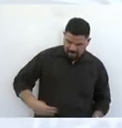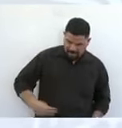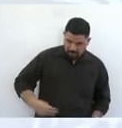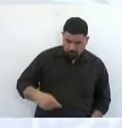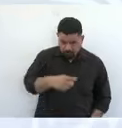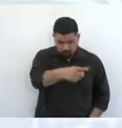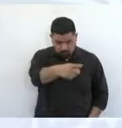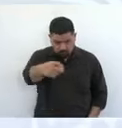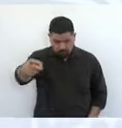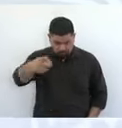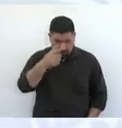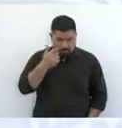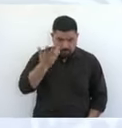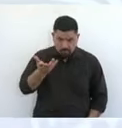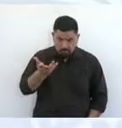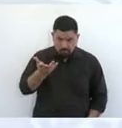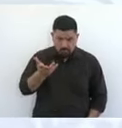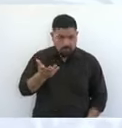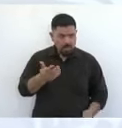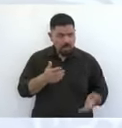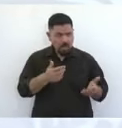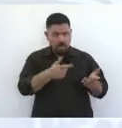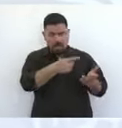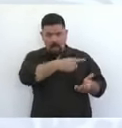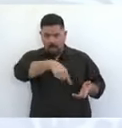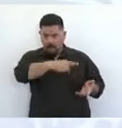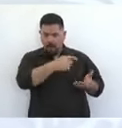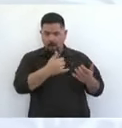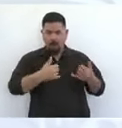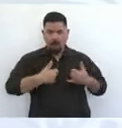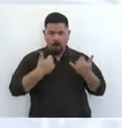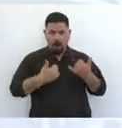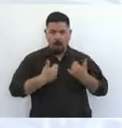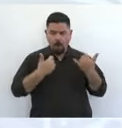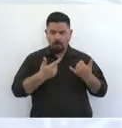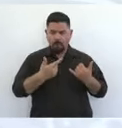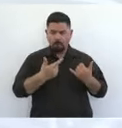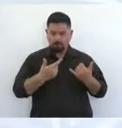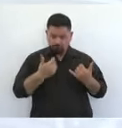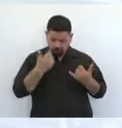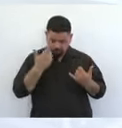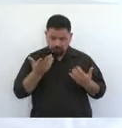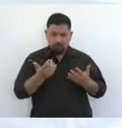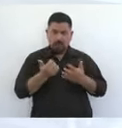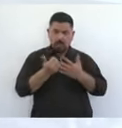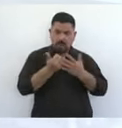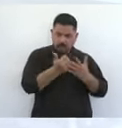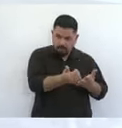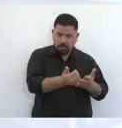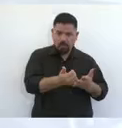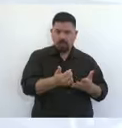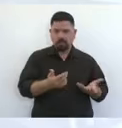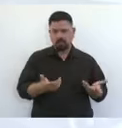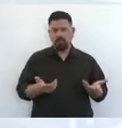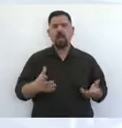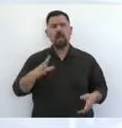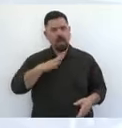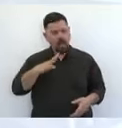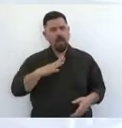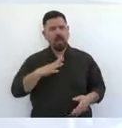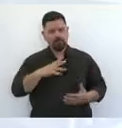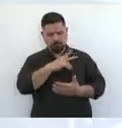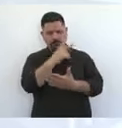decidan y ayuden a los responsables de estos